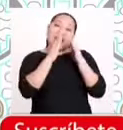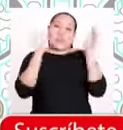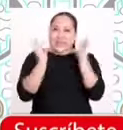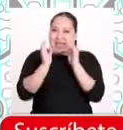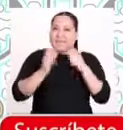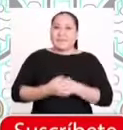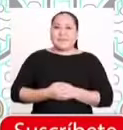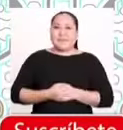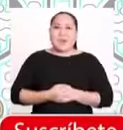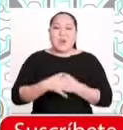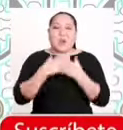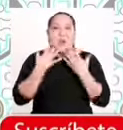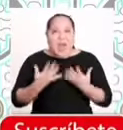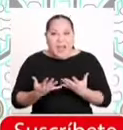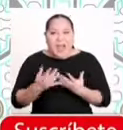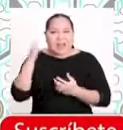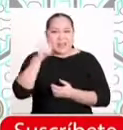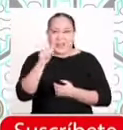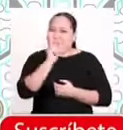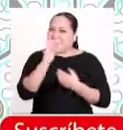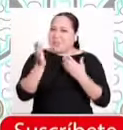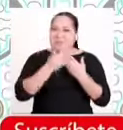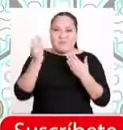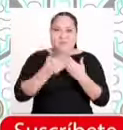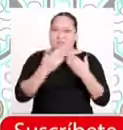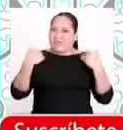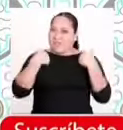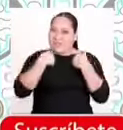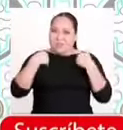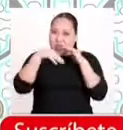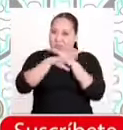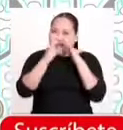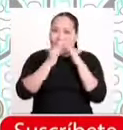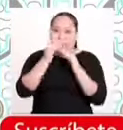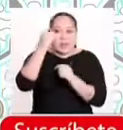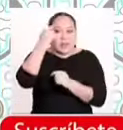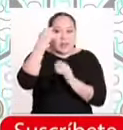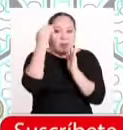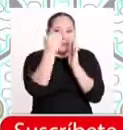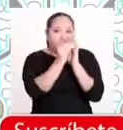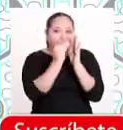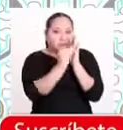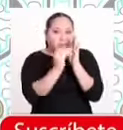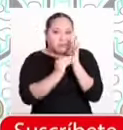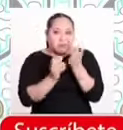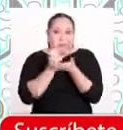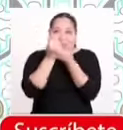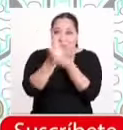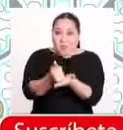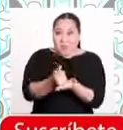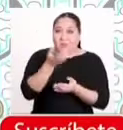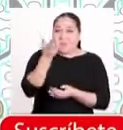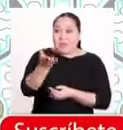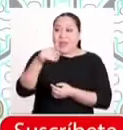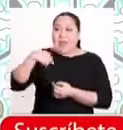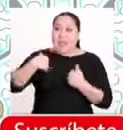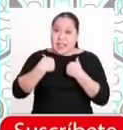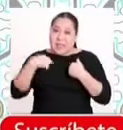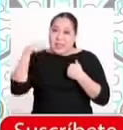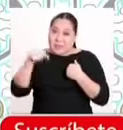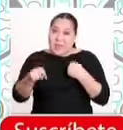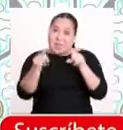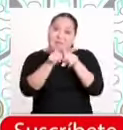¡Guau! No es sencillo tener una mascota. Hay que pensar en muchas cosas que sean beneficiosas, tanto para la mascota